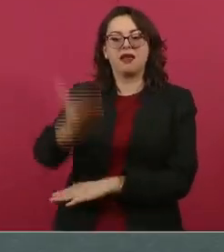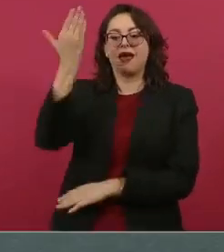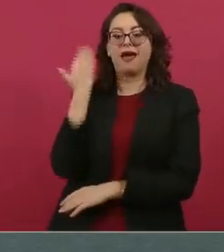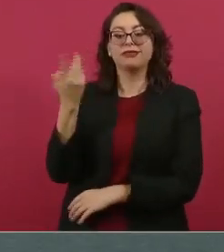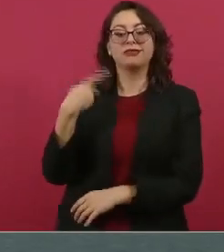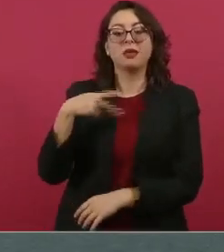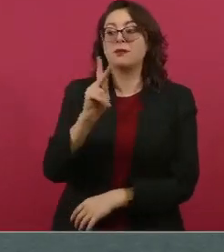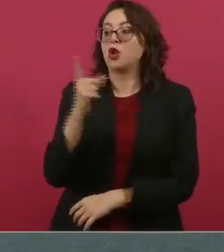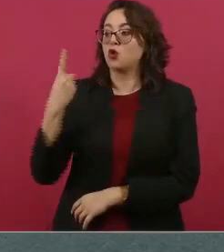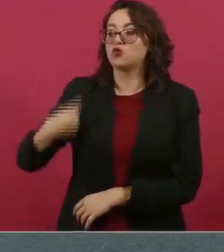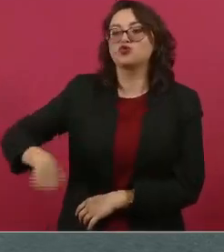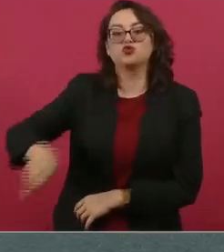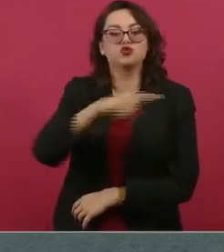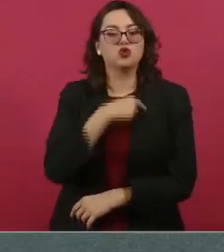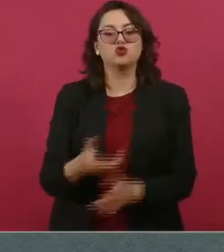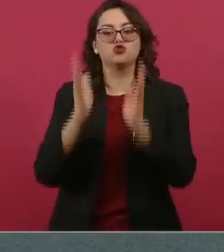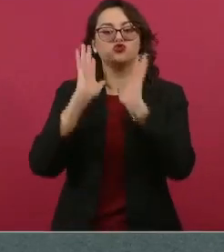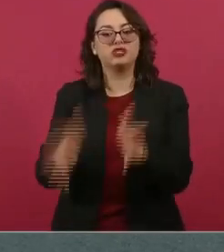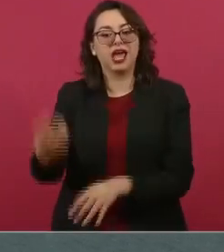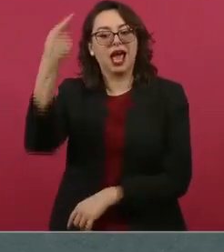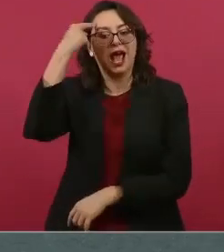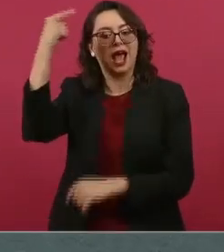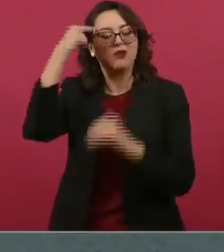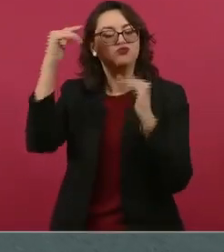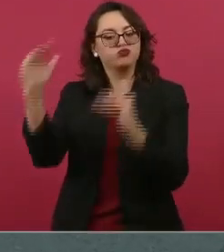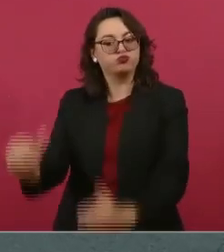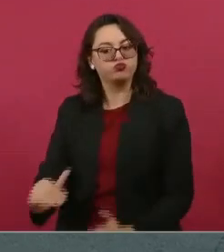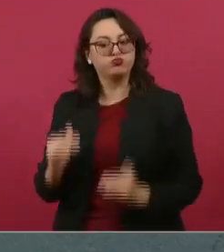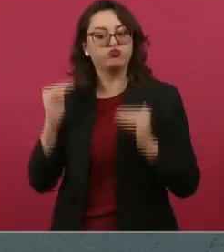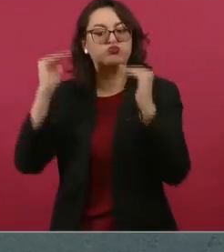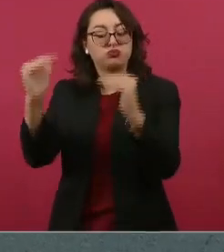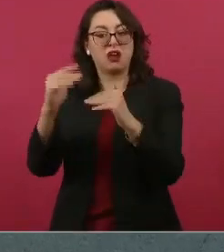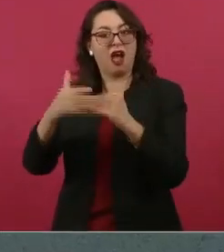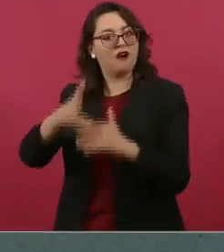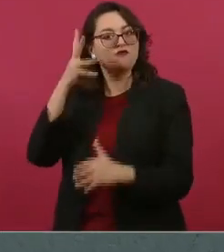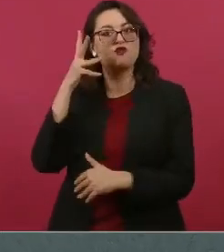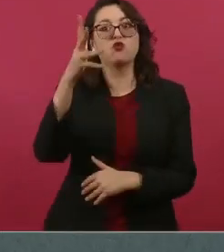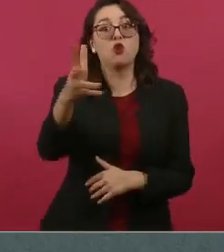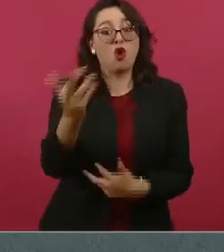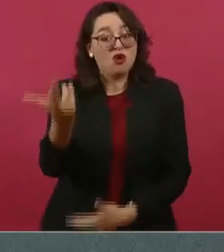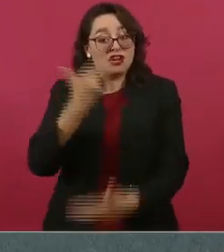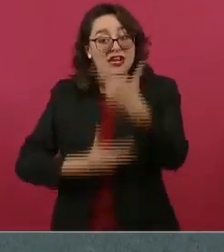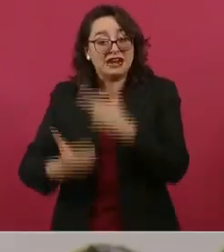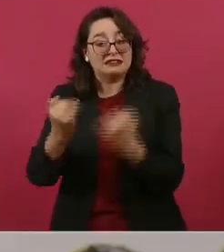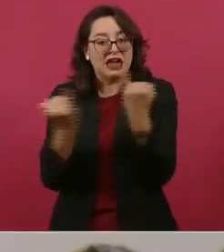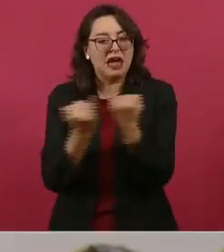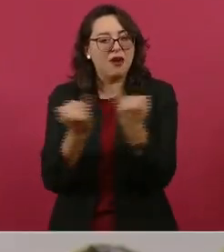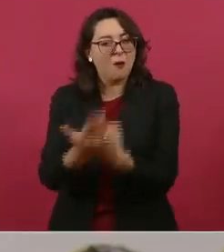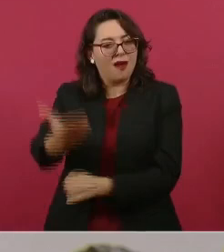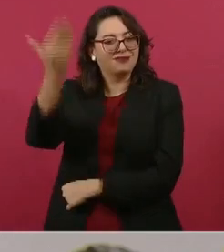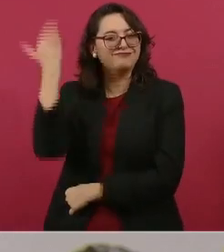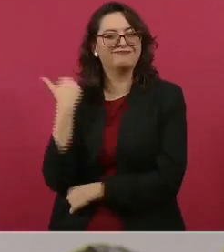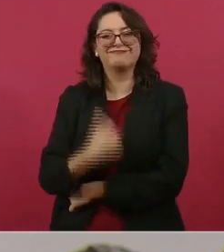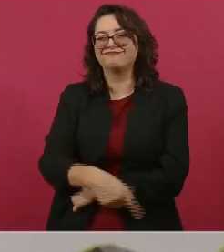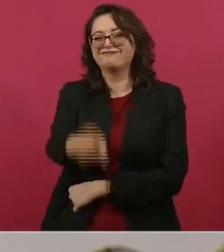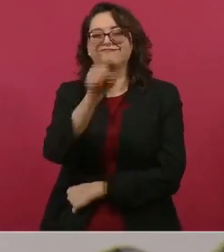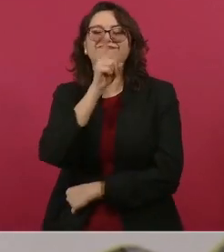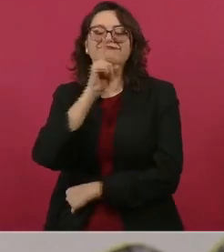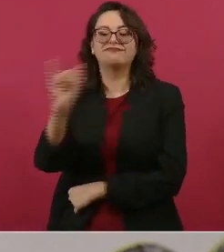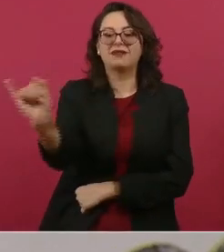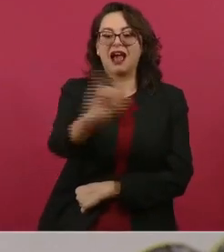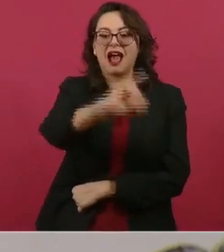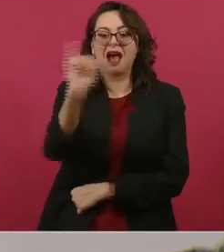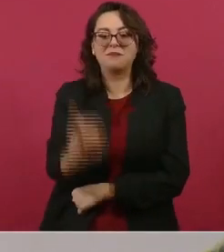atrás. La gobernabilidad democrática del país se garantiza cuando se escucha